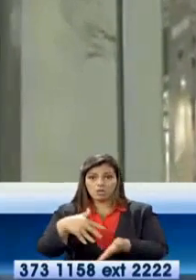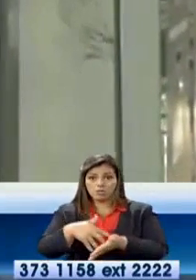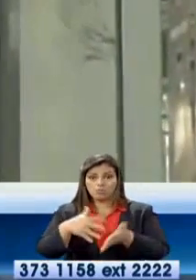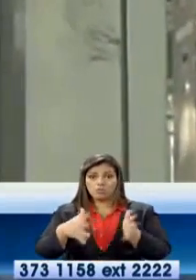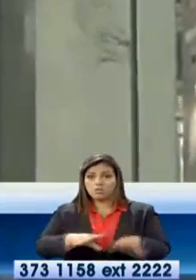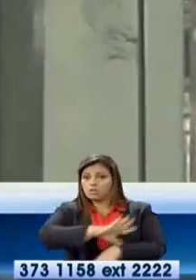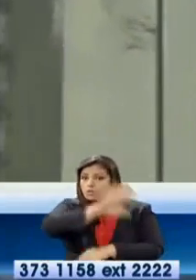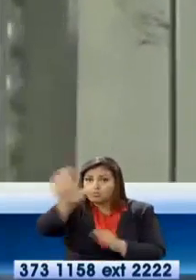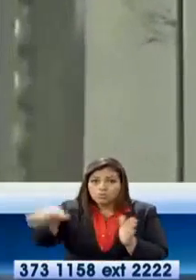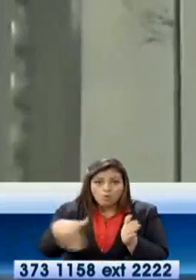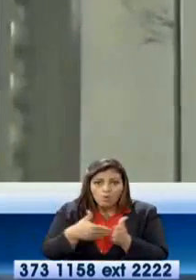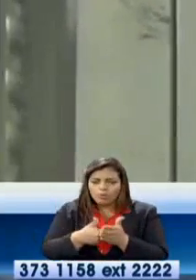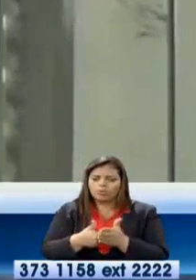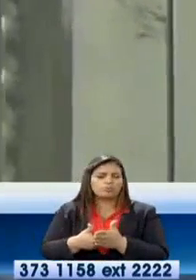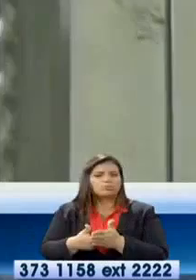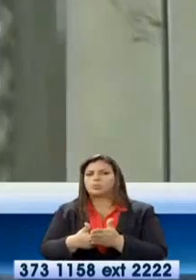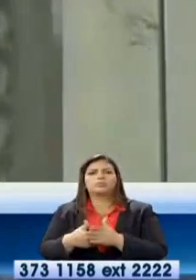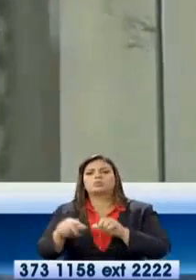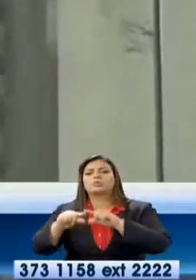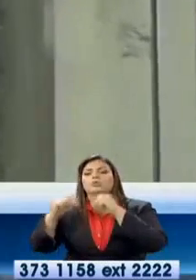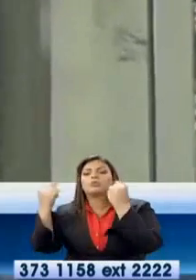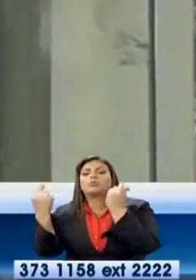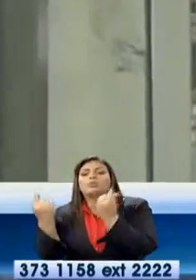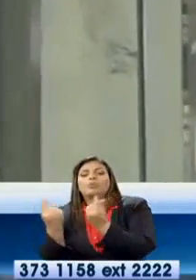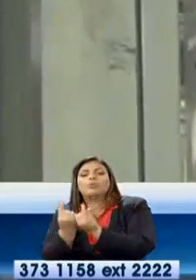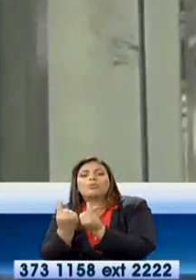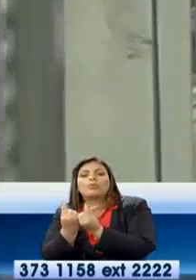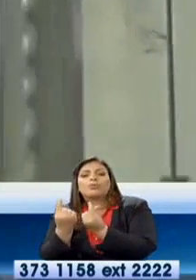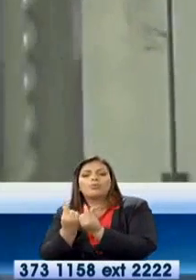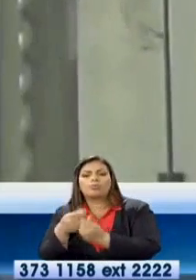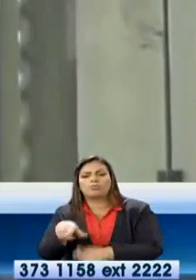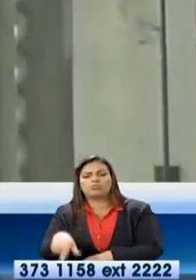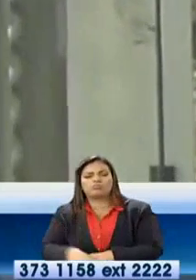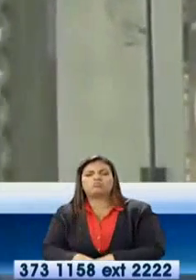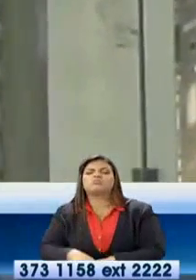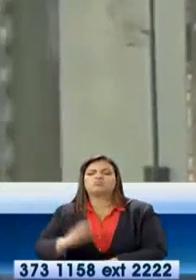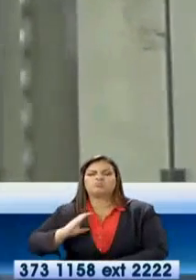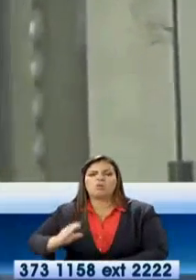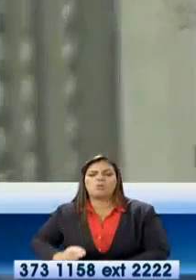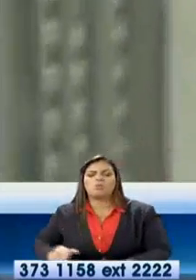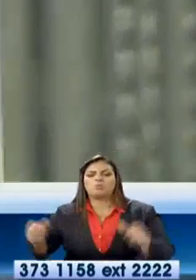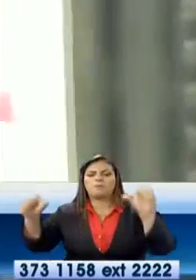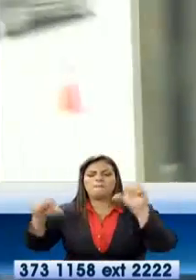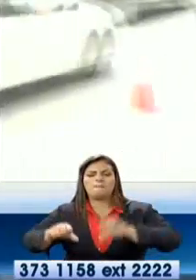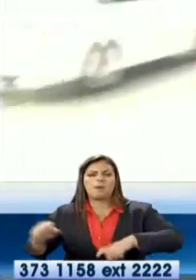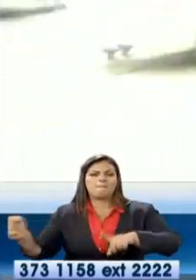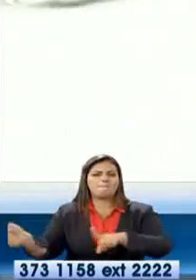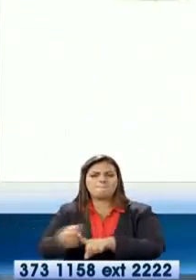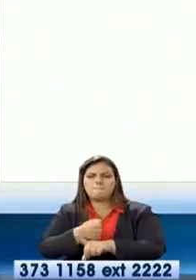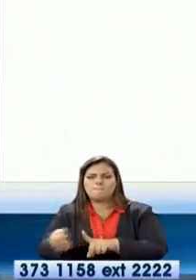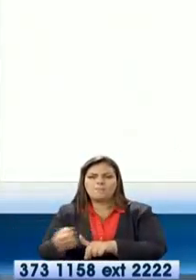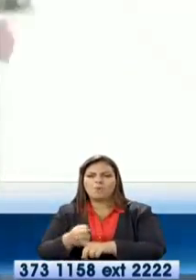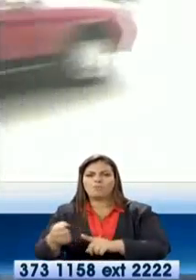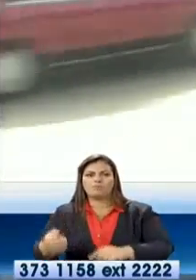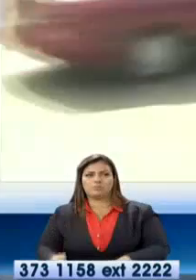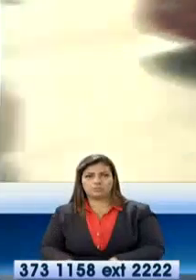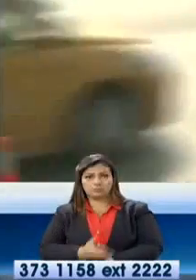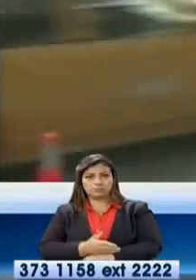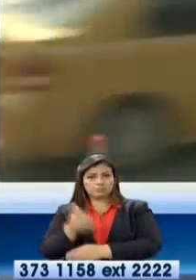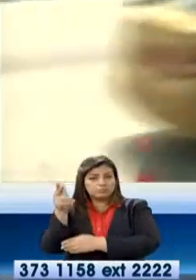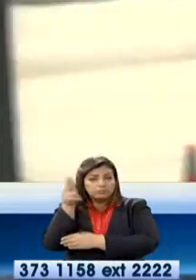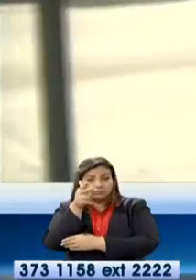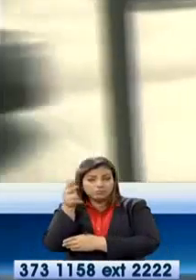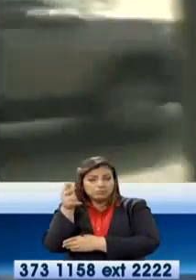un grupo de estudiantes o varios grupos de estudiantes que protagonizan. Estábamos viendo hace un rato también en la pantalla esos videos que han sido captados por